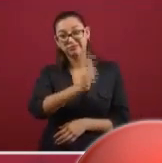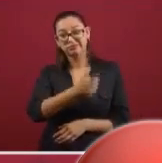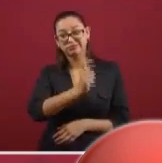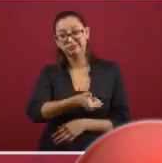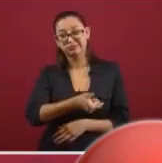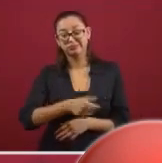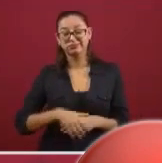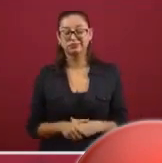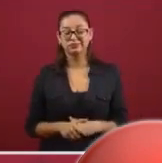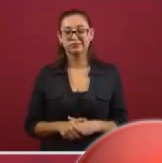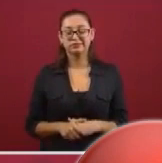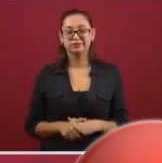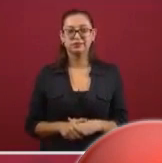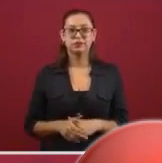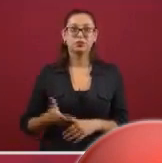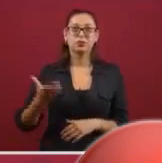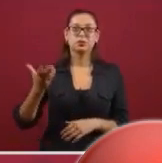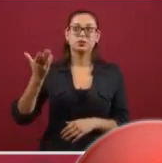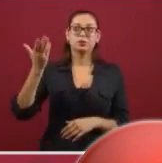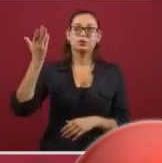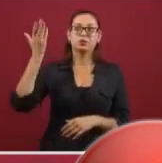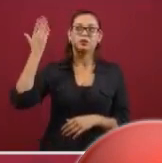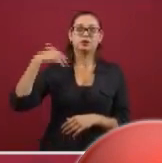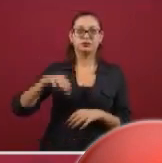Ese ducto que se